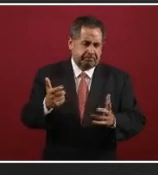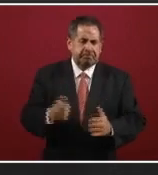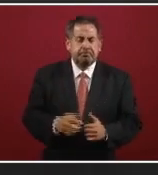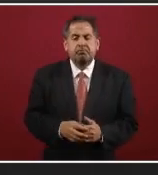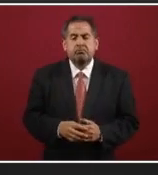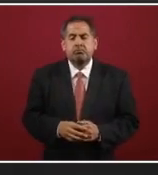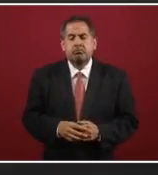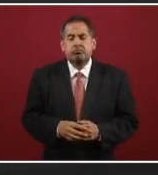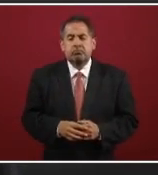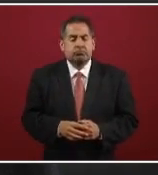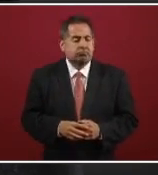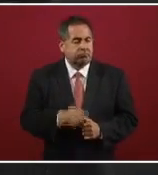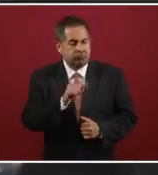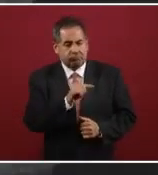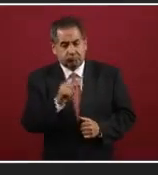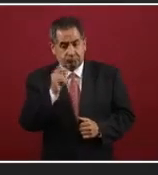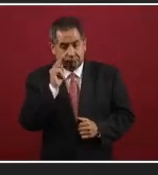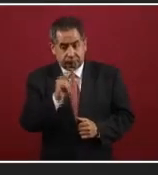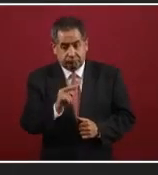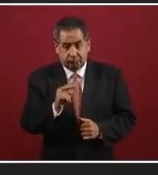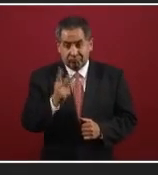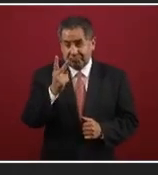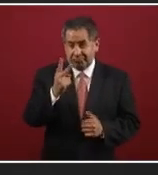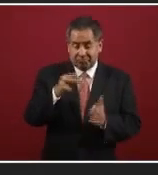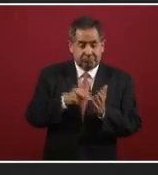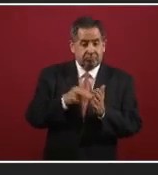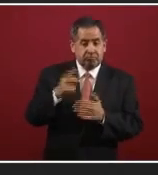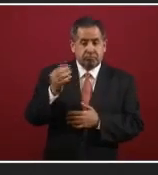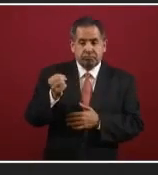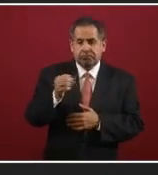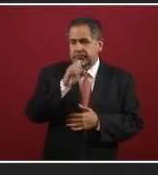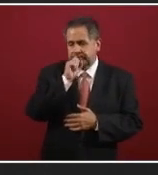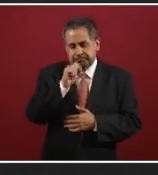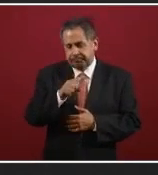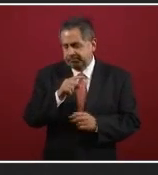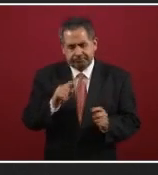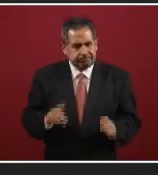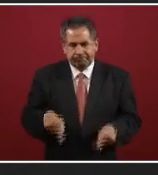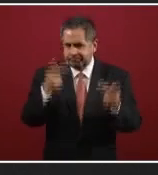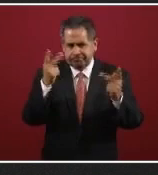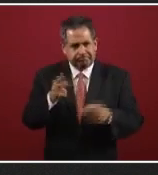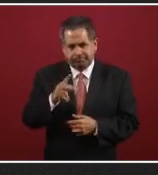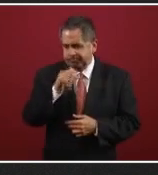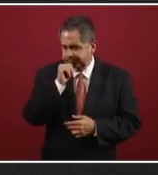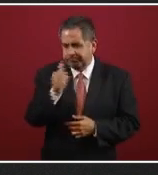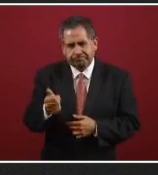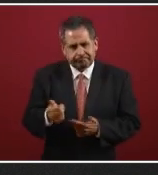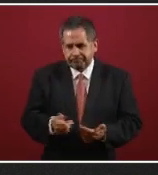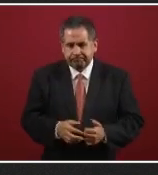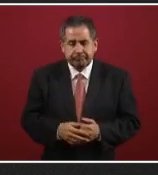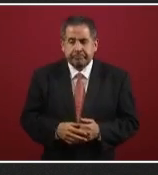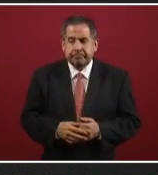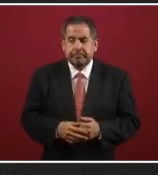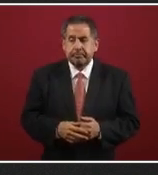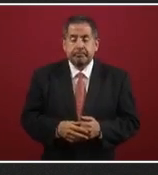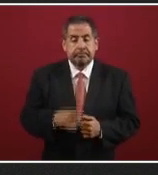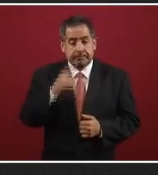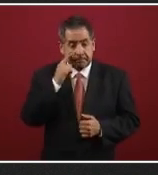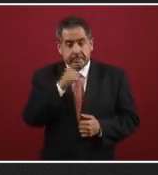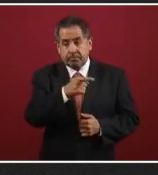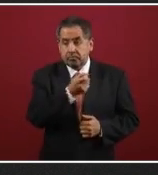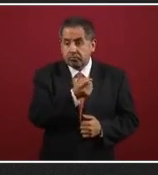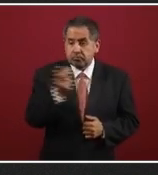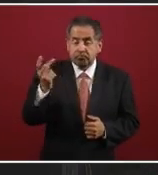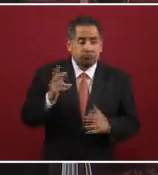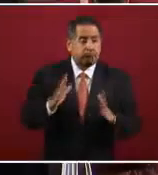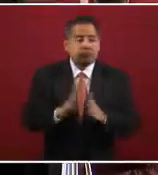todos estos bienes éste fue de 2.9 que tampoco se vendió sin embargo destacar que si hubo una gran